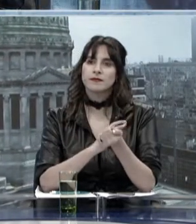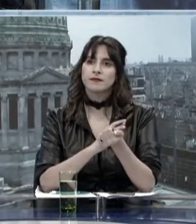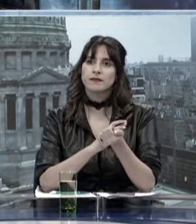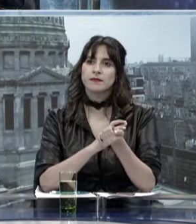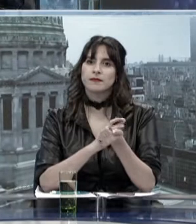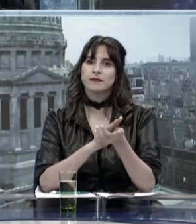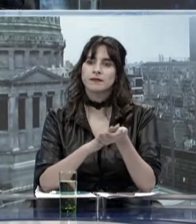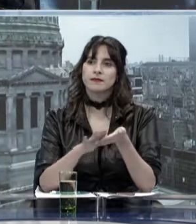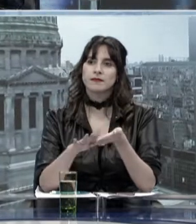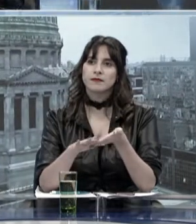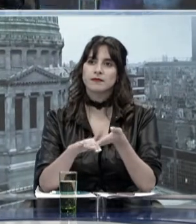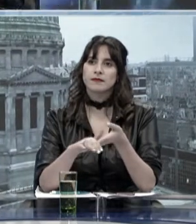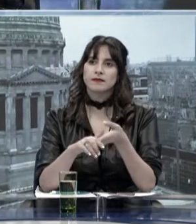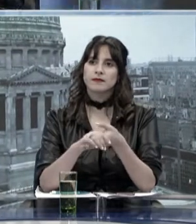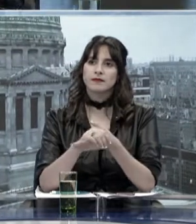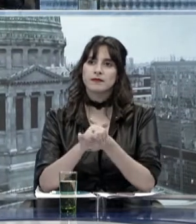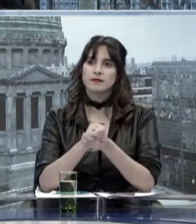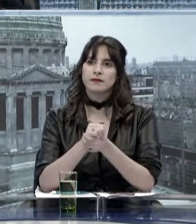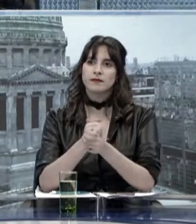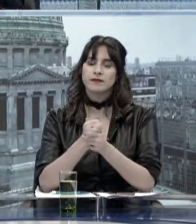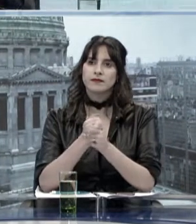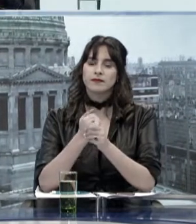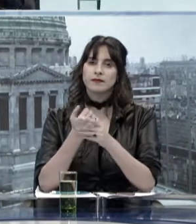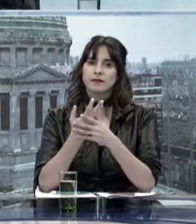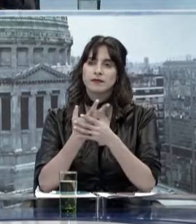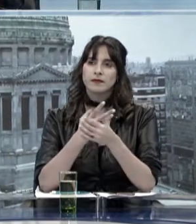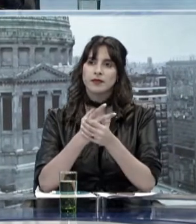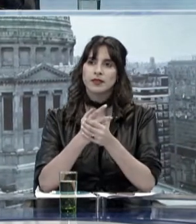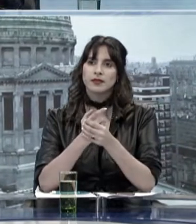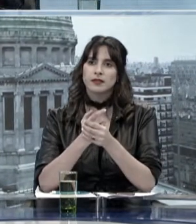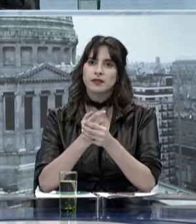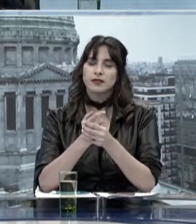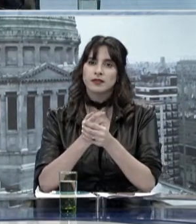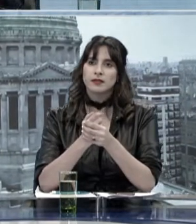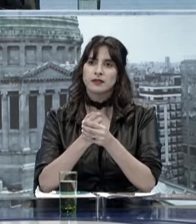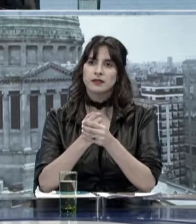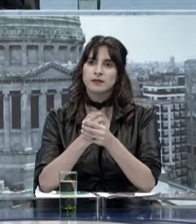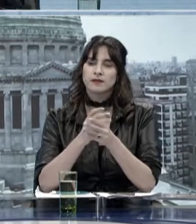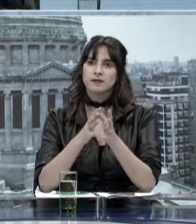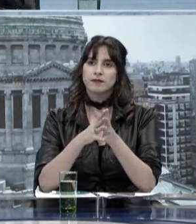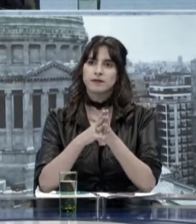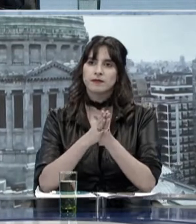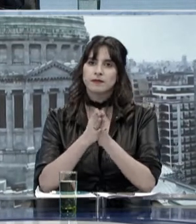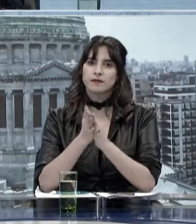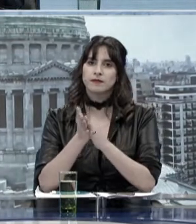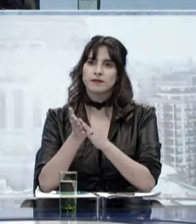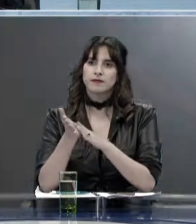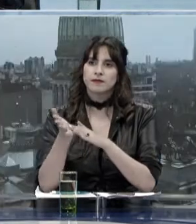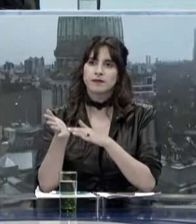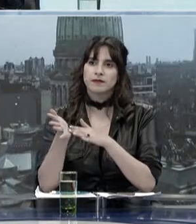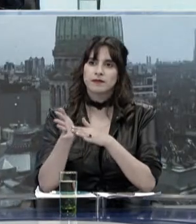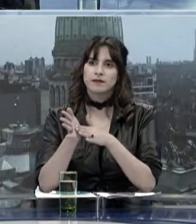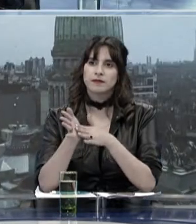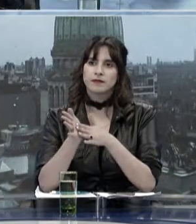No estamos diciendo si son herencias, si la hicieron ellos, si jugaron a la timba financiera. No dijimos nada de todo eso. Lo que